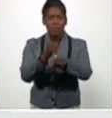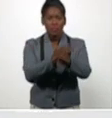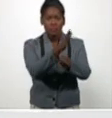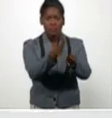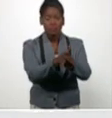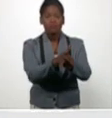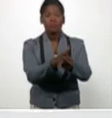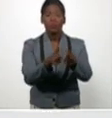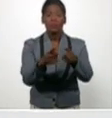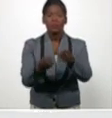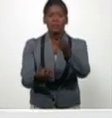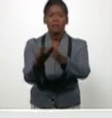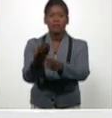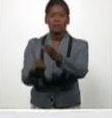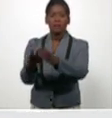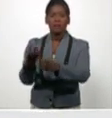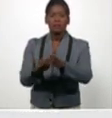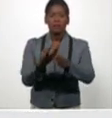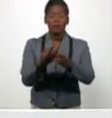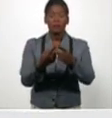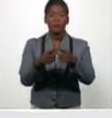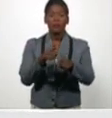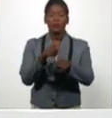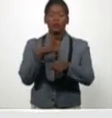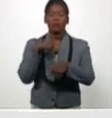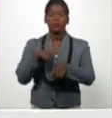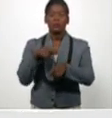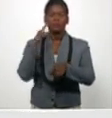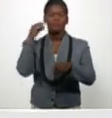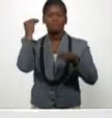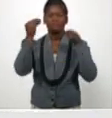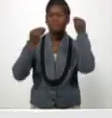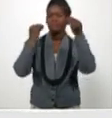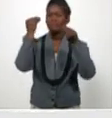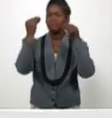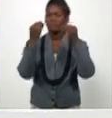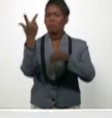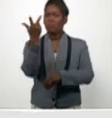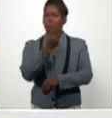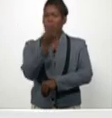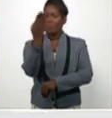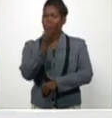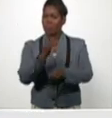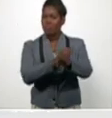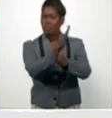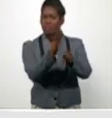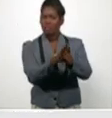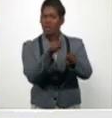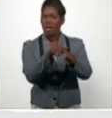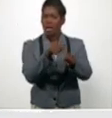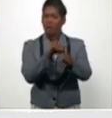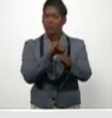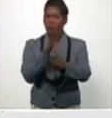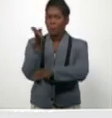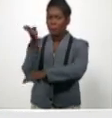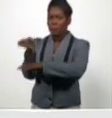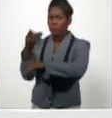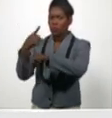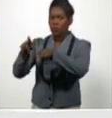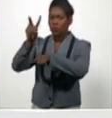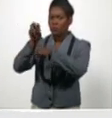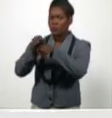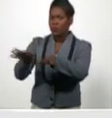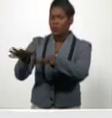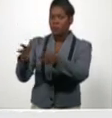apareciendo muchas, tal vez las vacunas que tenemos no sean efectivas, aunque, para dejarlo claro, las vacunas que existen